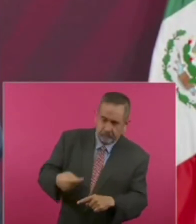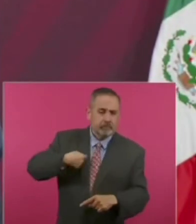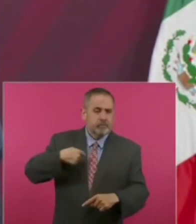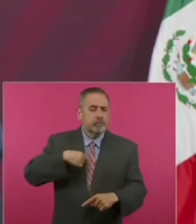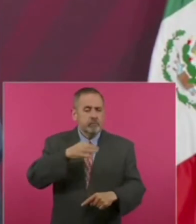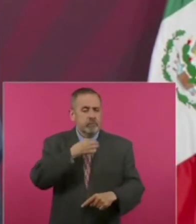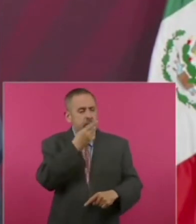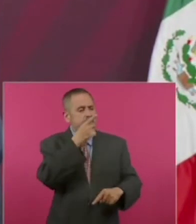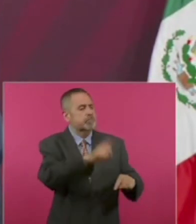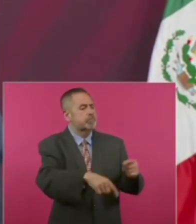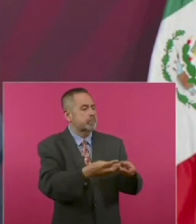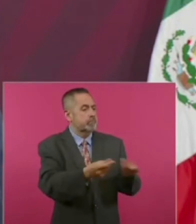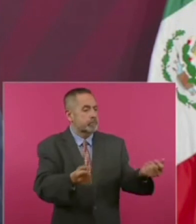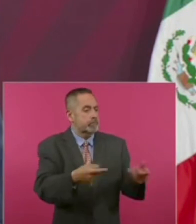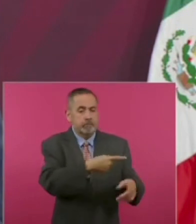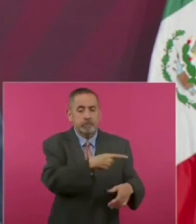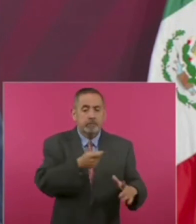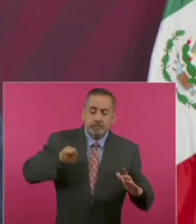Sí,